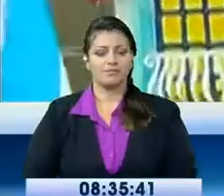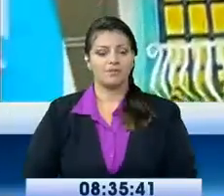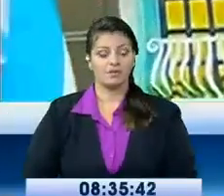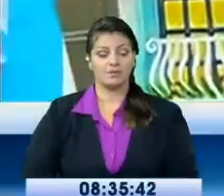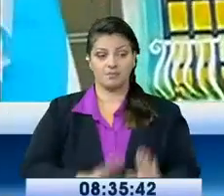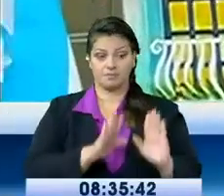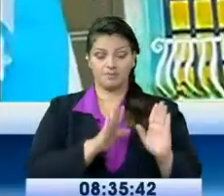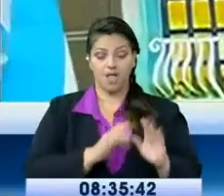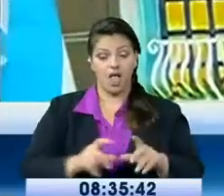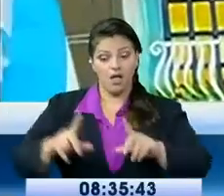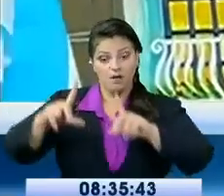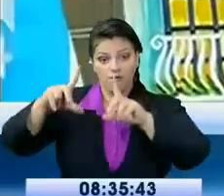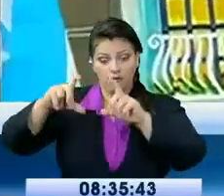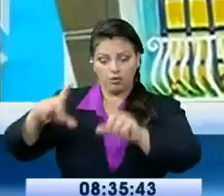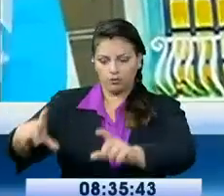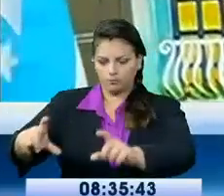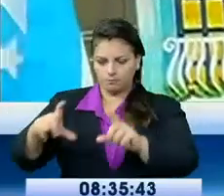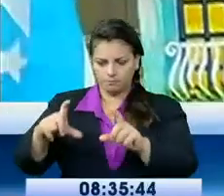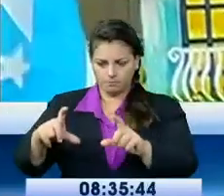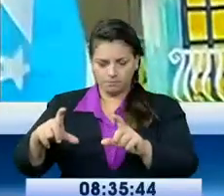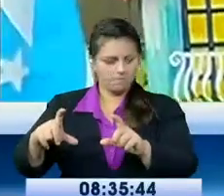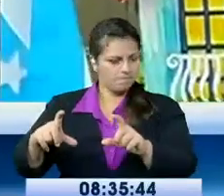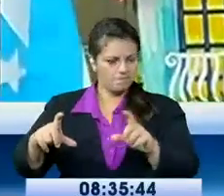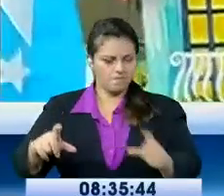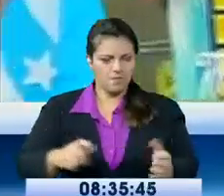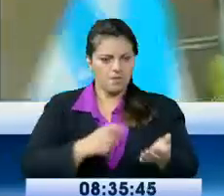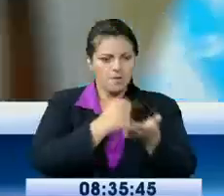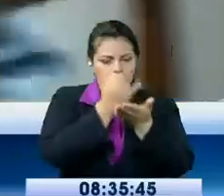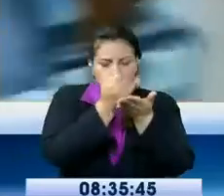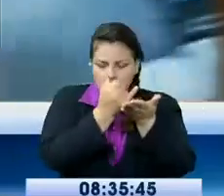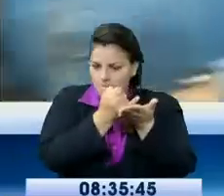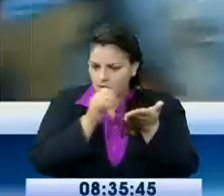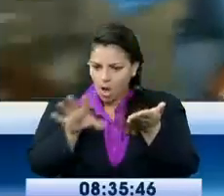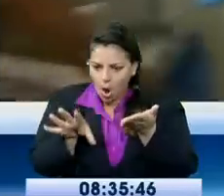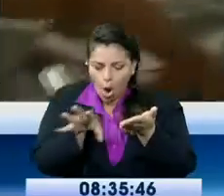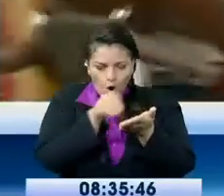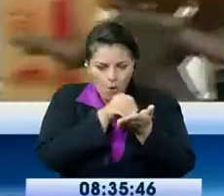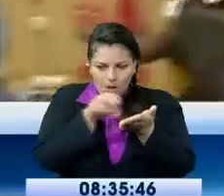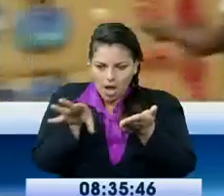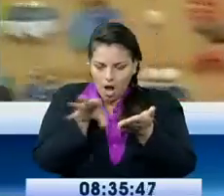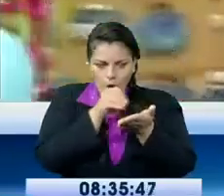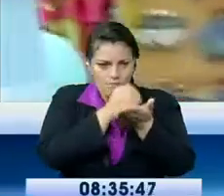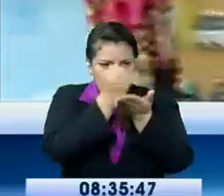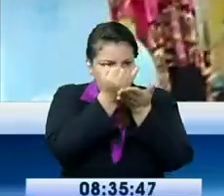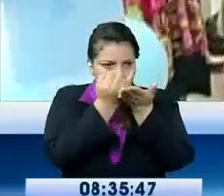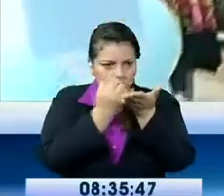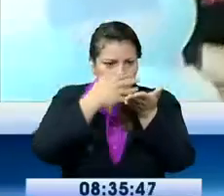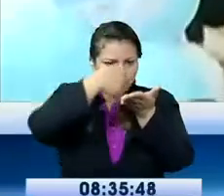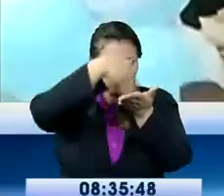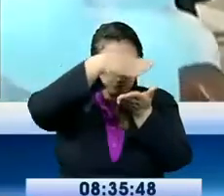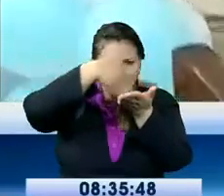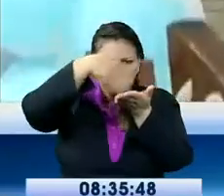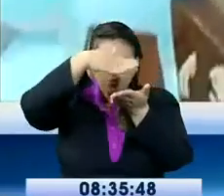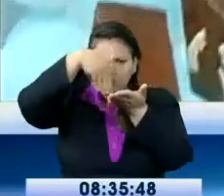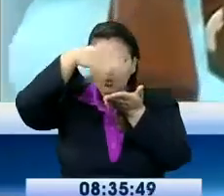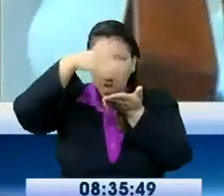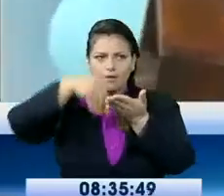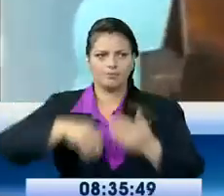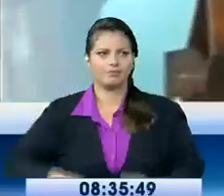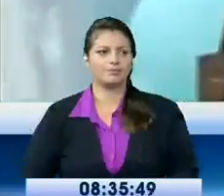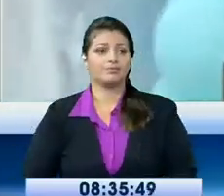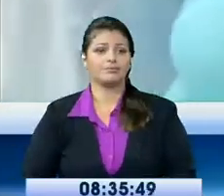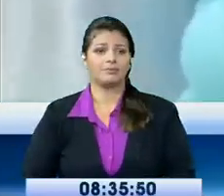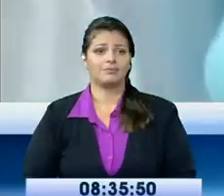doy el color. ¿Puede venir algún niño con la foto de su mascota y usted lo dibuja? Puede venir con la foto de su mascota y yo le pongo el color.